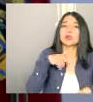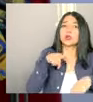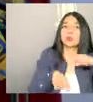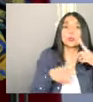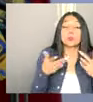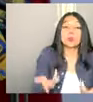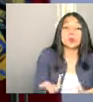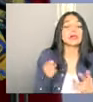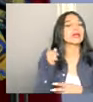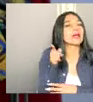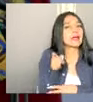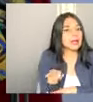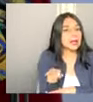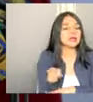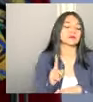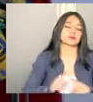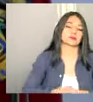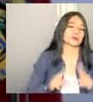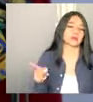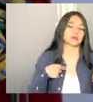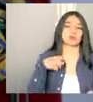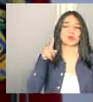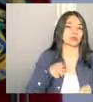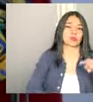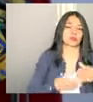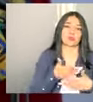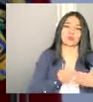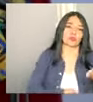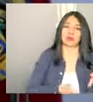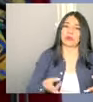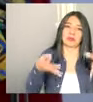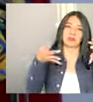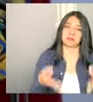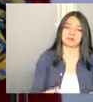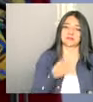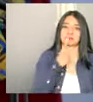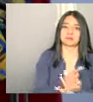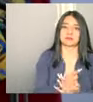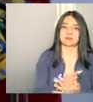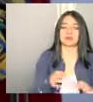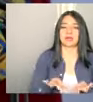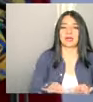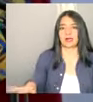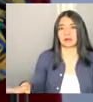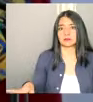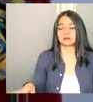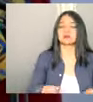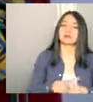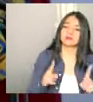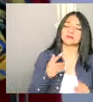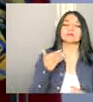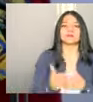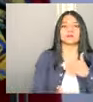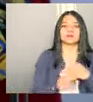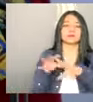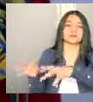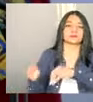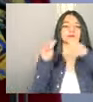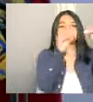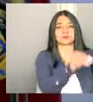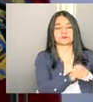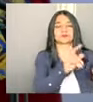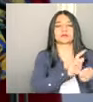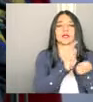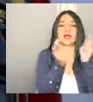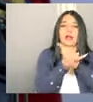mitigación. En esas, evidentemente, no podremos hacer regularización, pero cabe ahí entonces un proceso de reubicación de esos barrios,